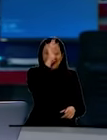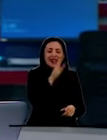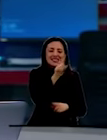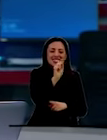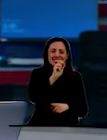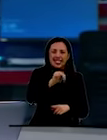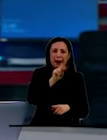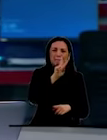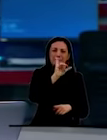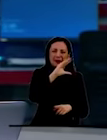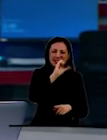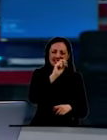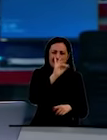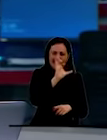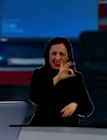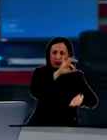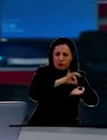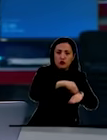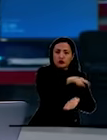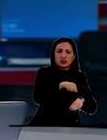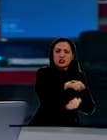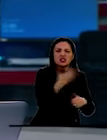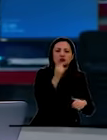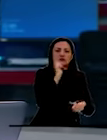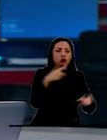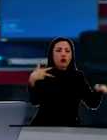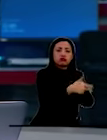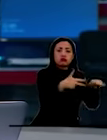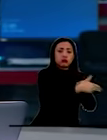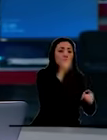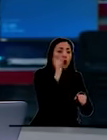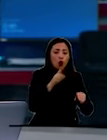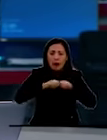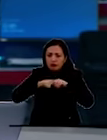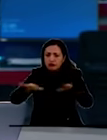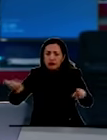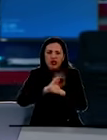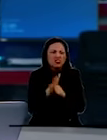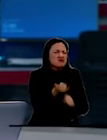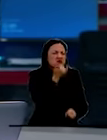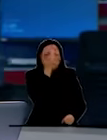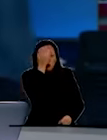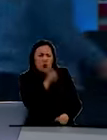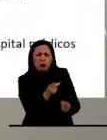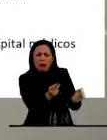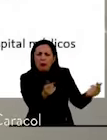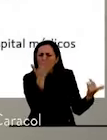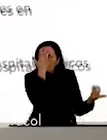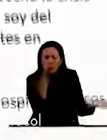tomará la decisión de despedirlos en medio de la pandemia cuáles fueron los motivos en el siguiente informe les contamos